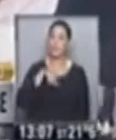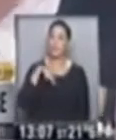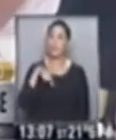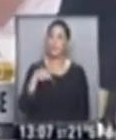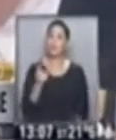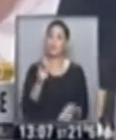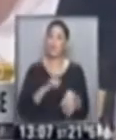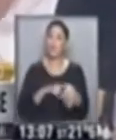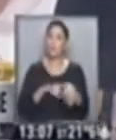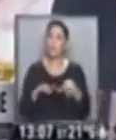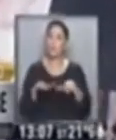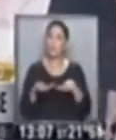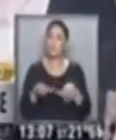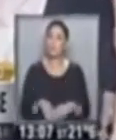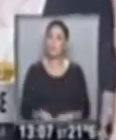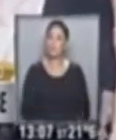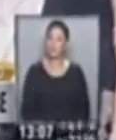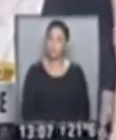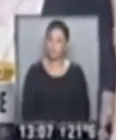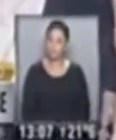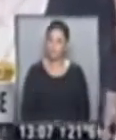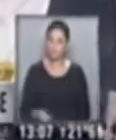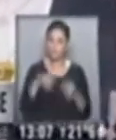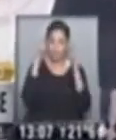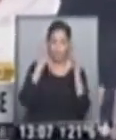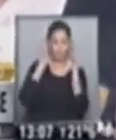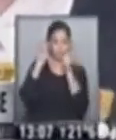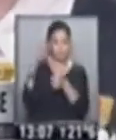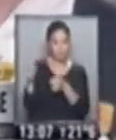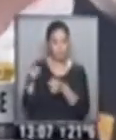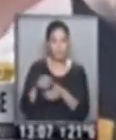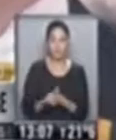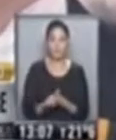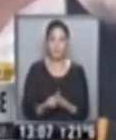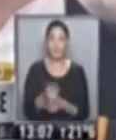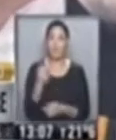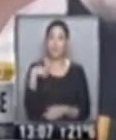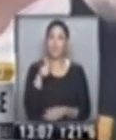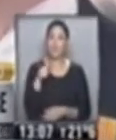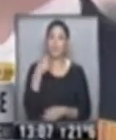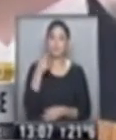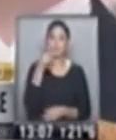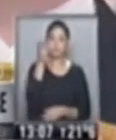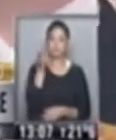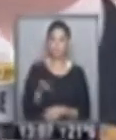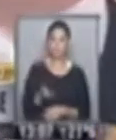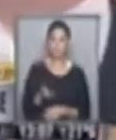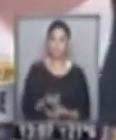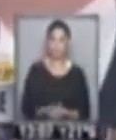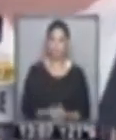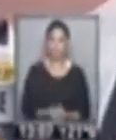casos. Estos países que todavía tienen este tipo de sistema político envían a los reyes a